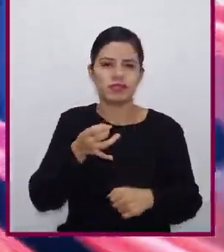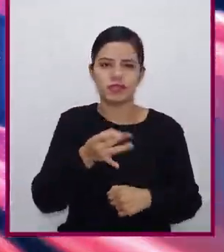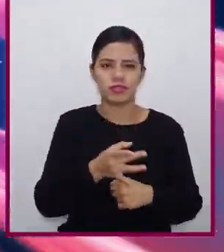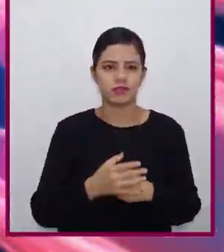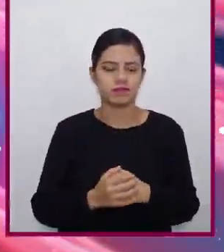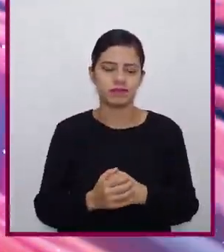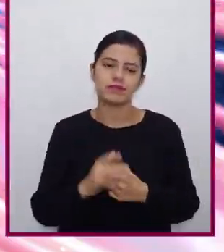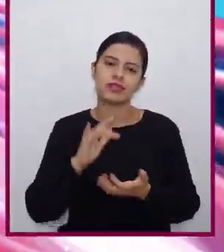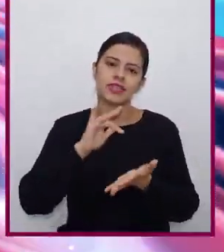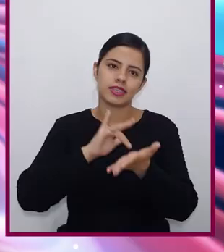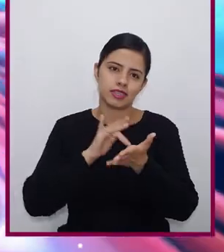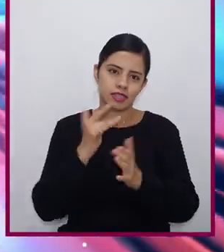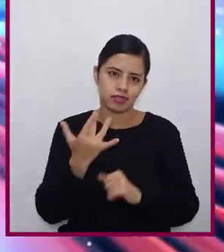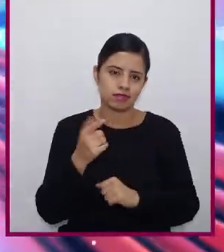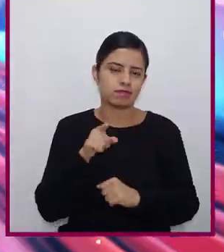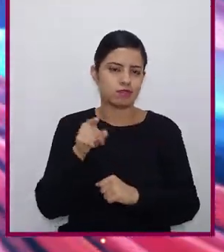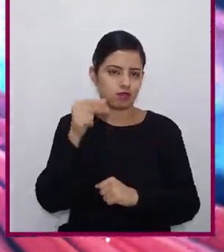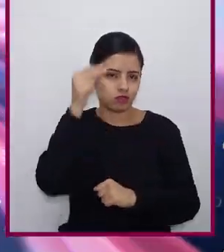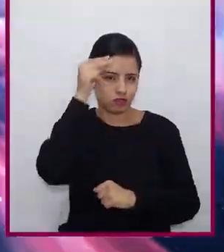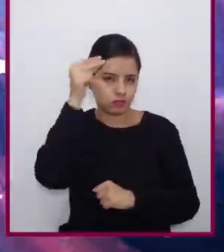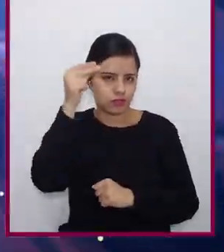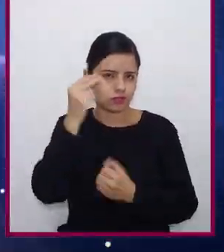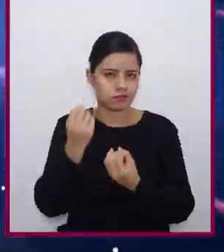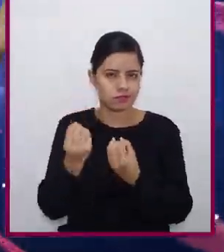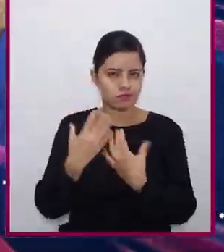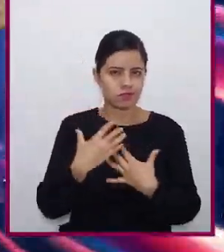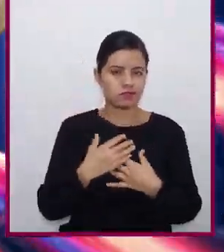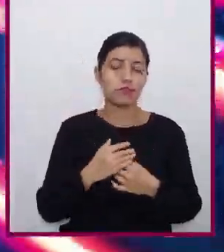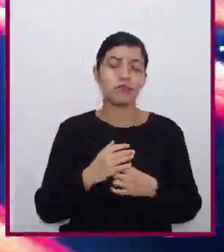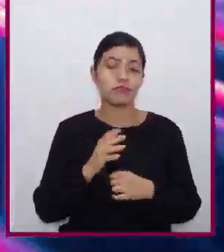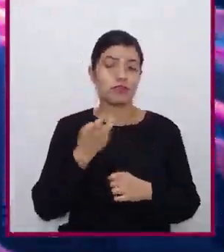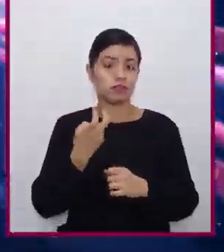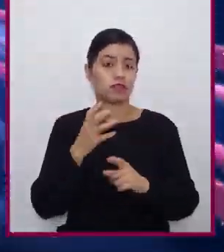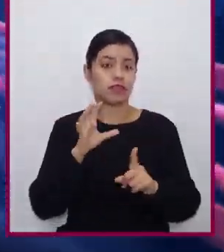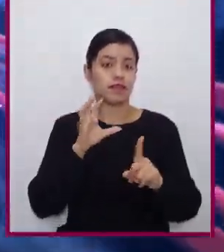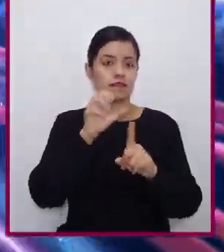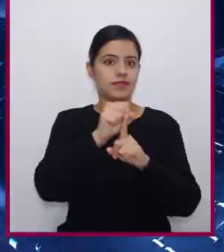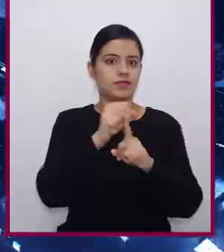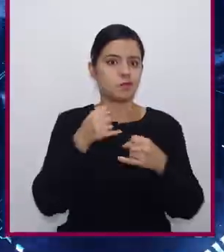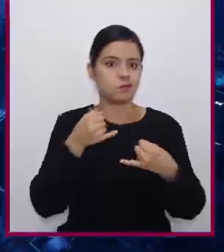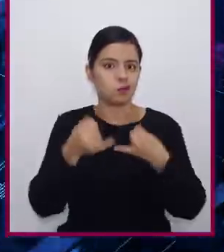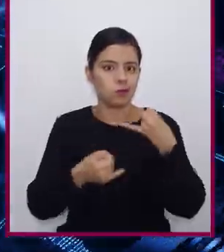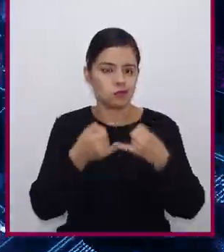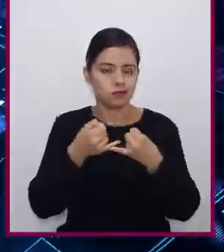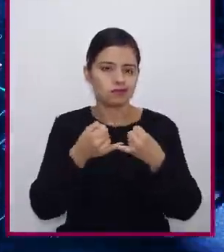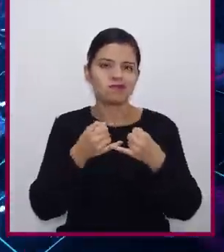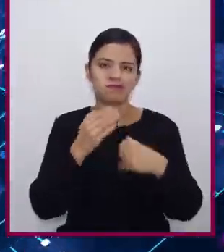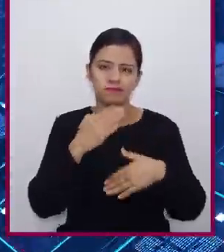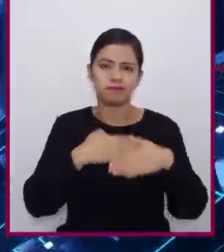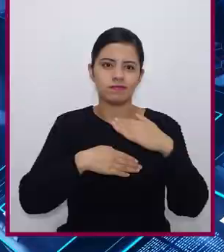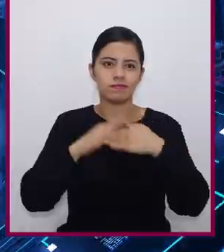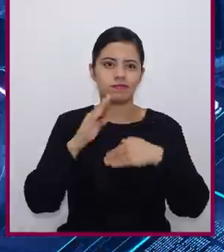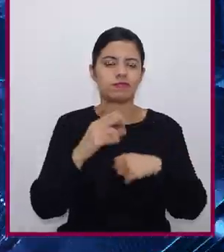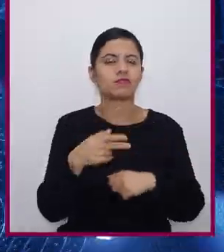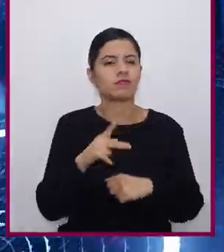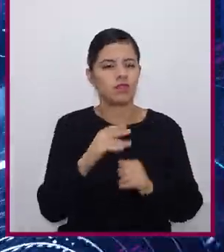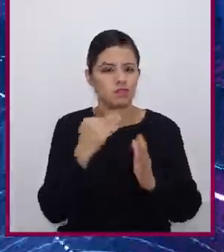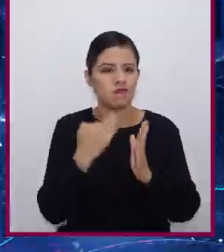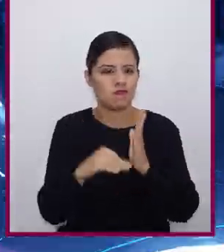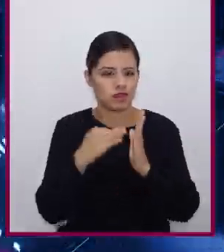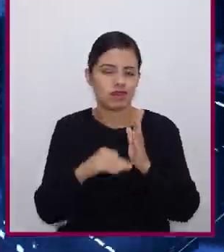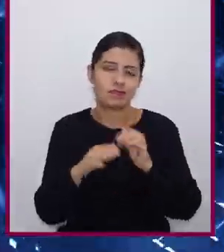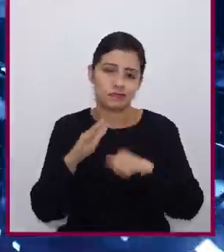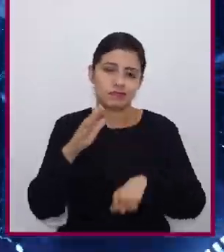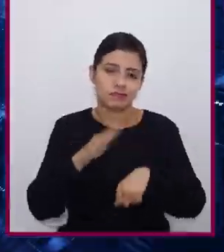al especialista por brindarnos todo su conocimiento. Así que lo logramos. ¡Pasemos el videojuego! Pero todavía nos quedan más misiones, Gaby.